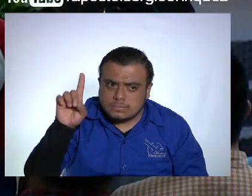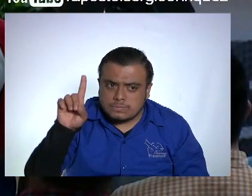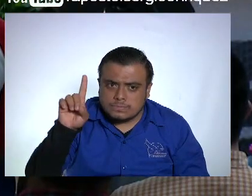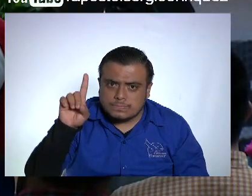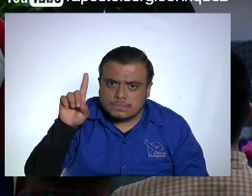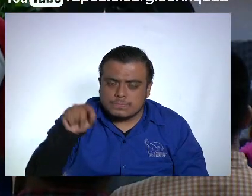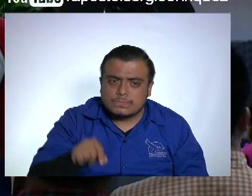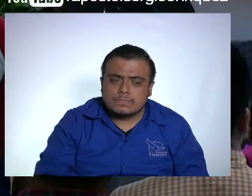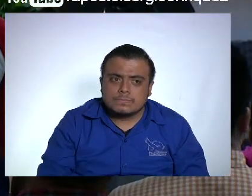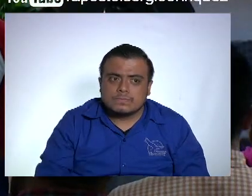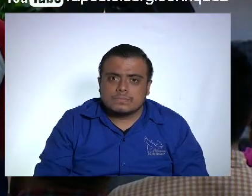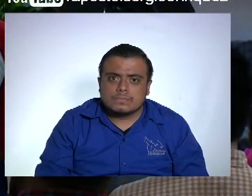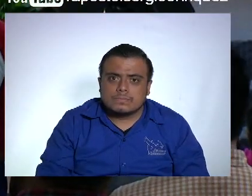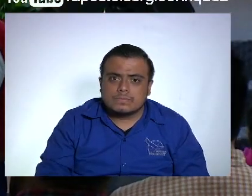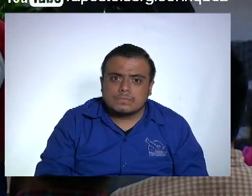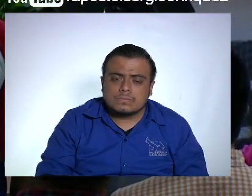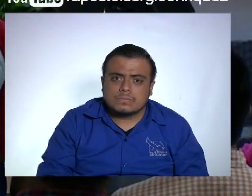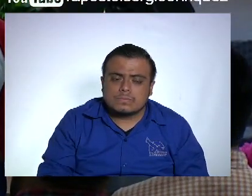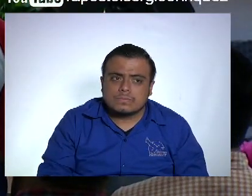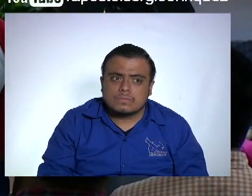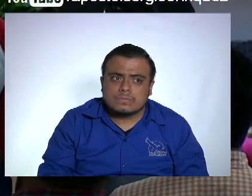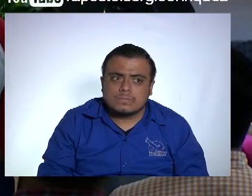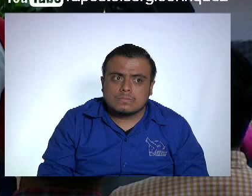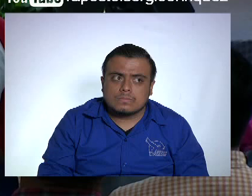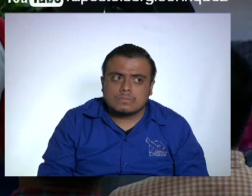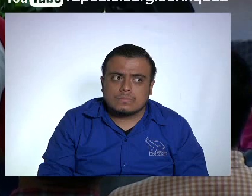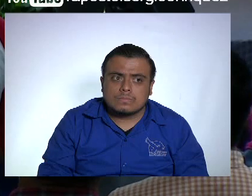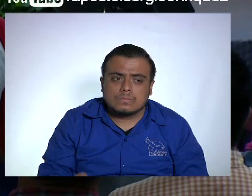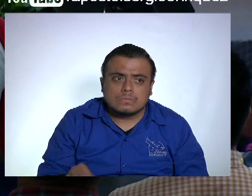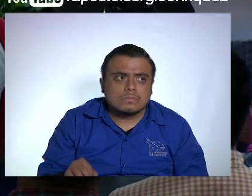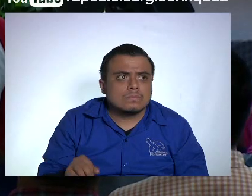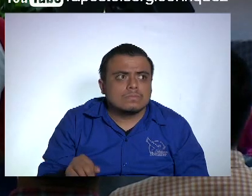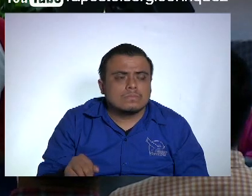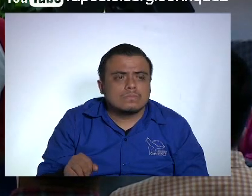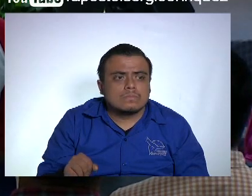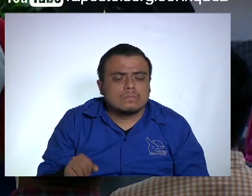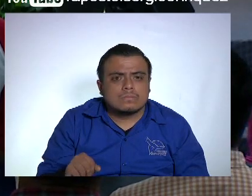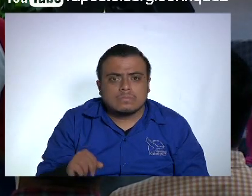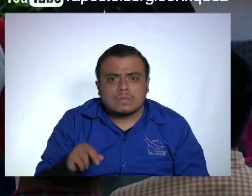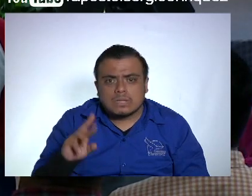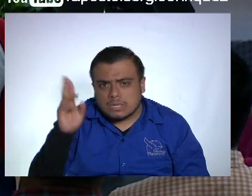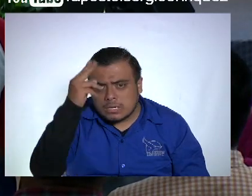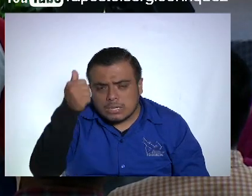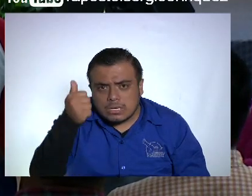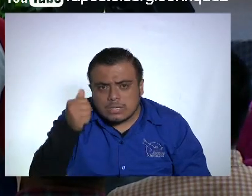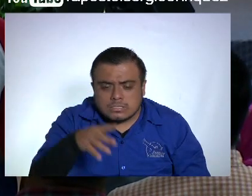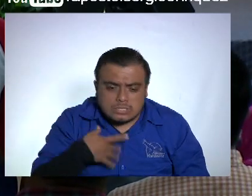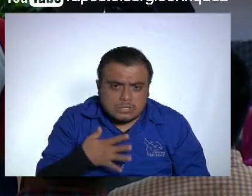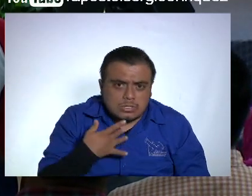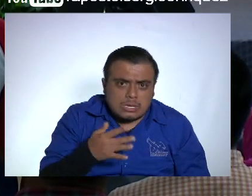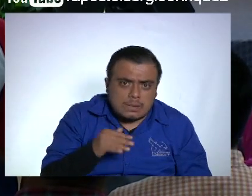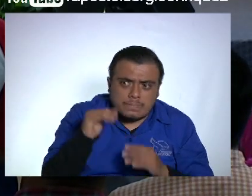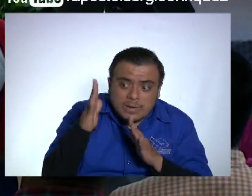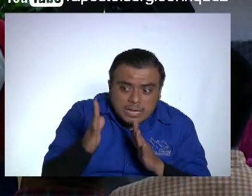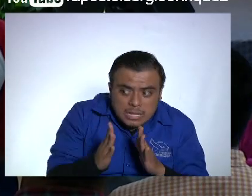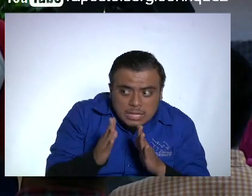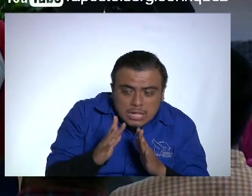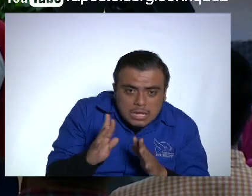es que lo que una reina en la Biblia pidió cuando eso sucedió fue la presencia del rey en su casa para siempre.